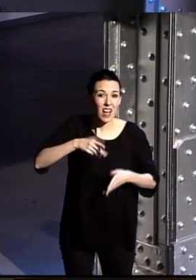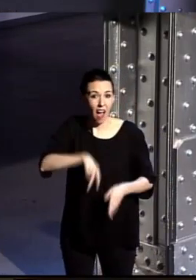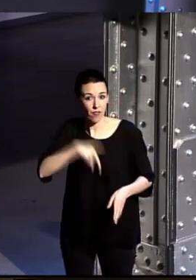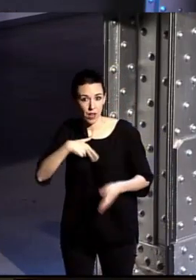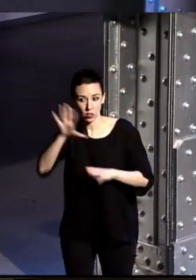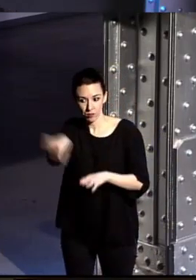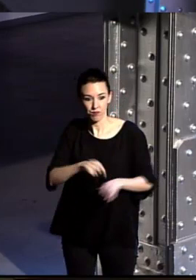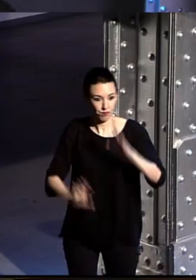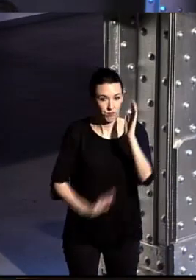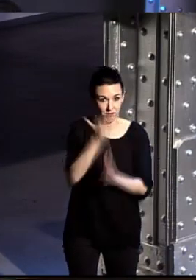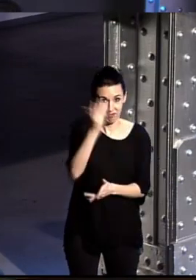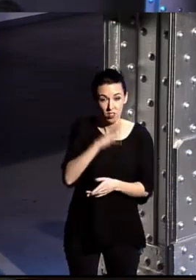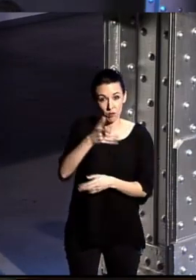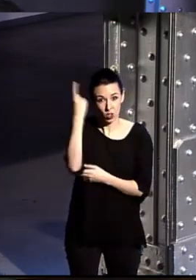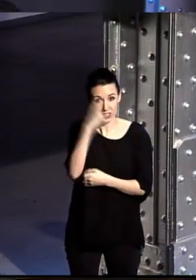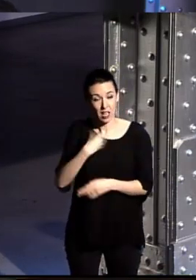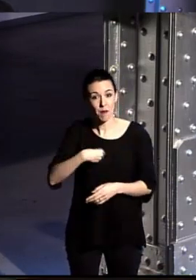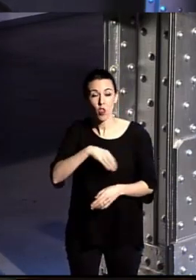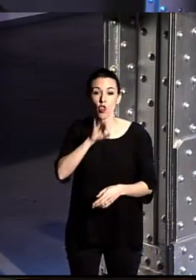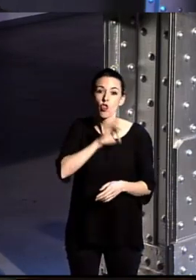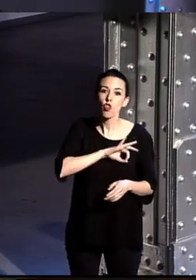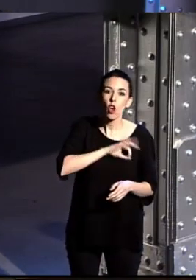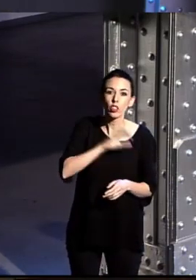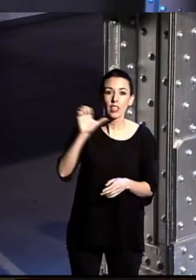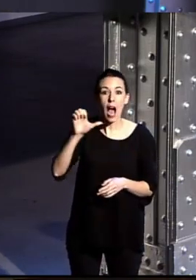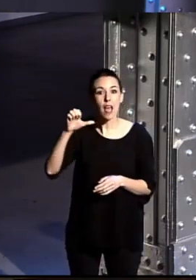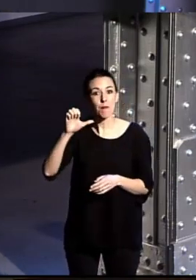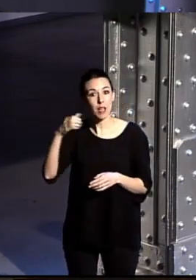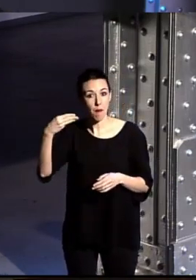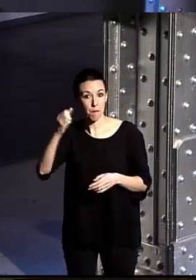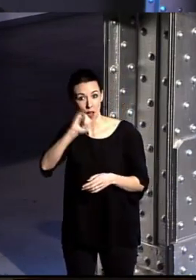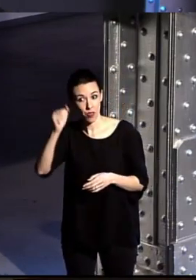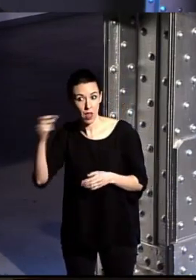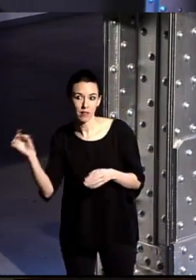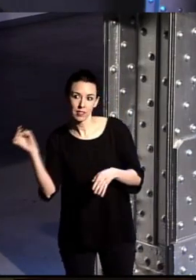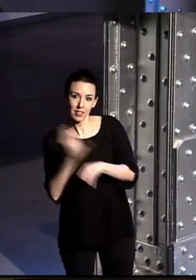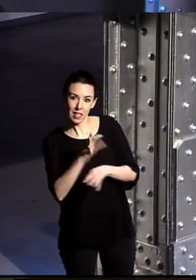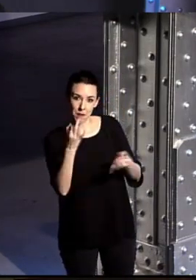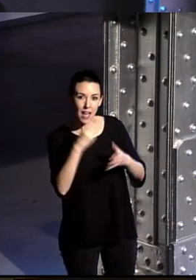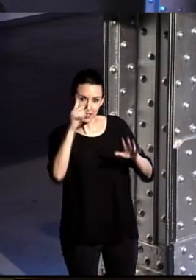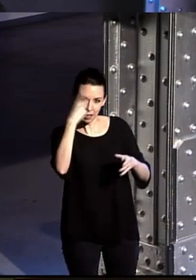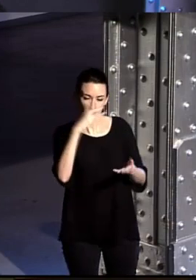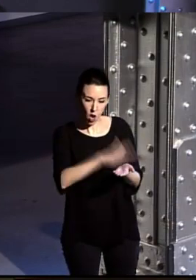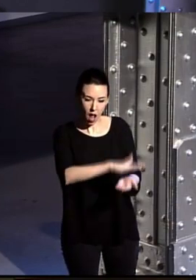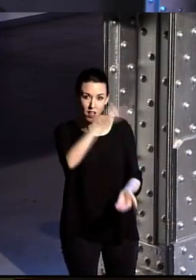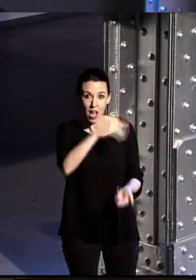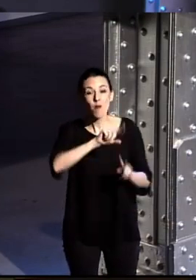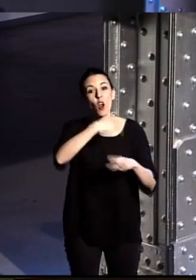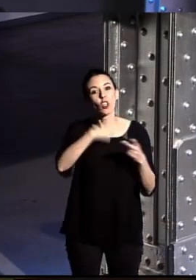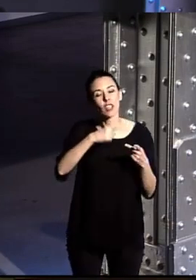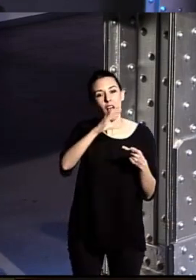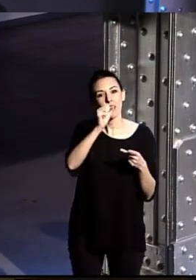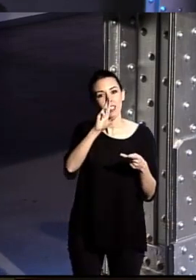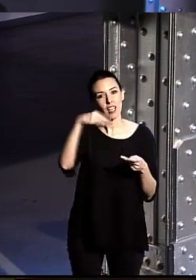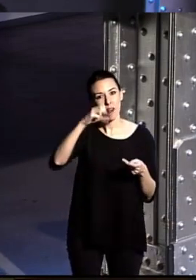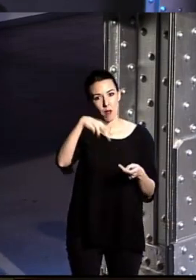asimétrico, porque sabemos lo que doña Emilia le escribía a don Benito, pero no podemos saber lo que don Benito sabía de doña Emilia porque Carmen Polo de Franco lo